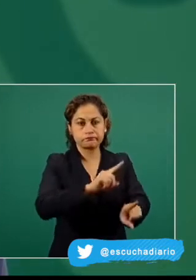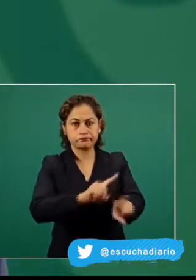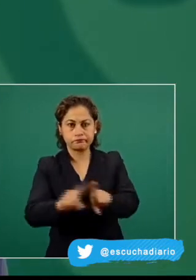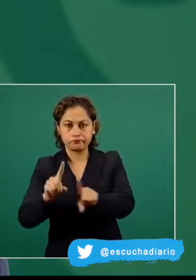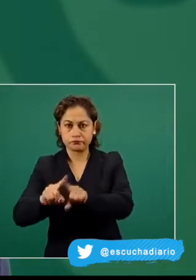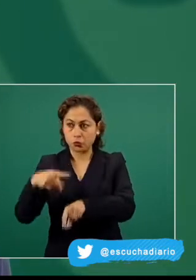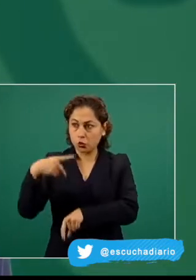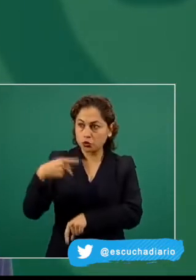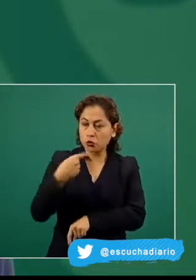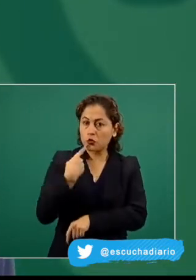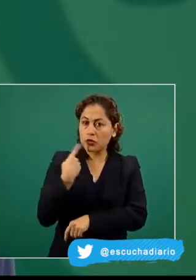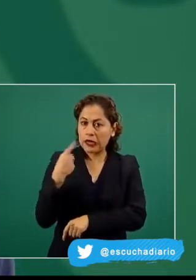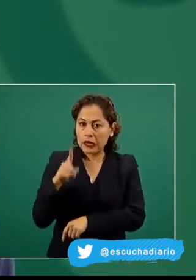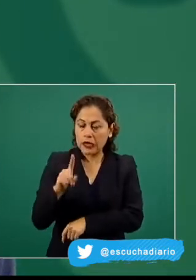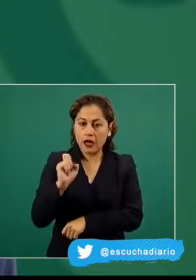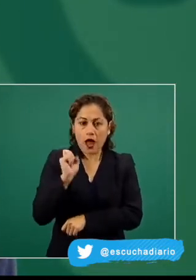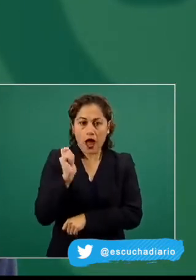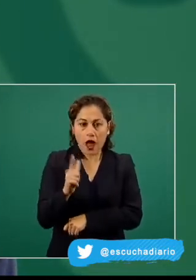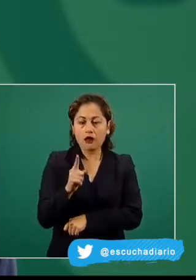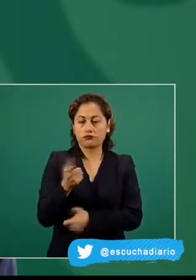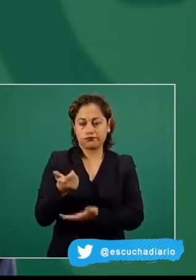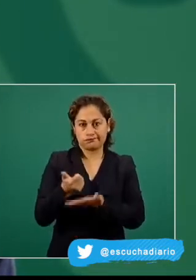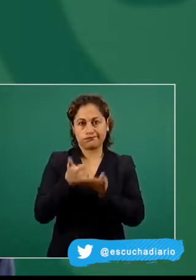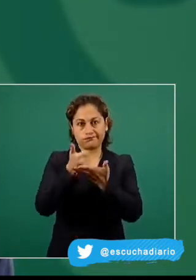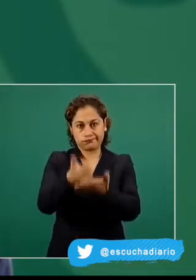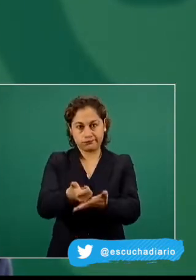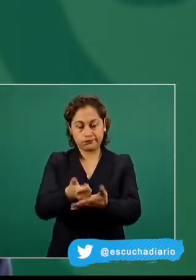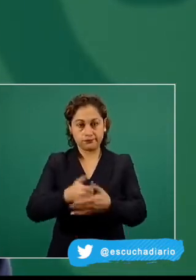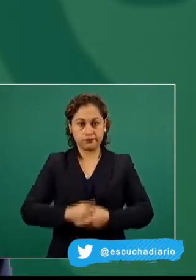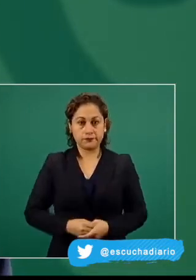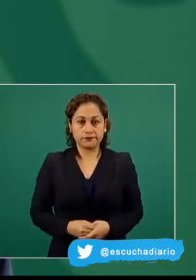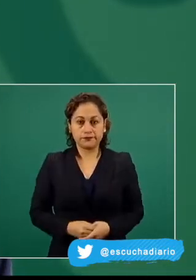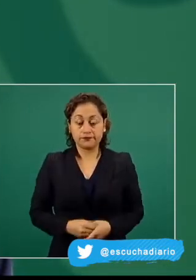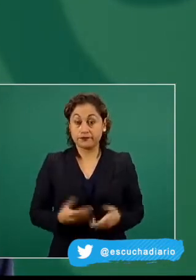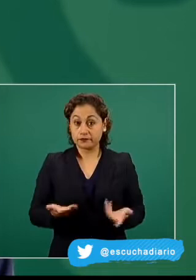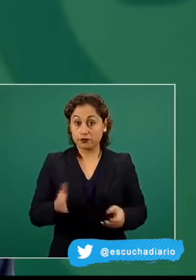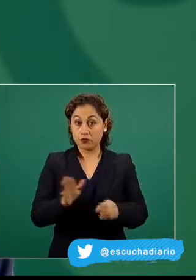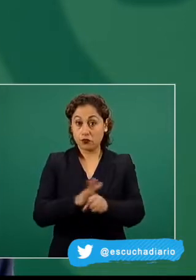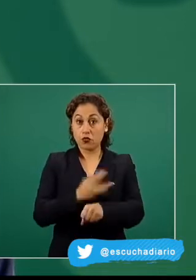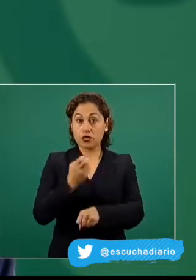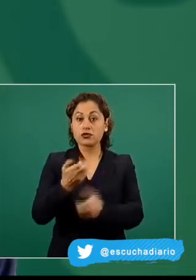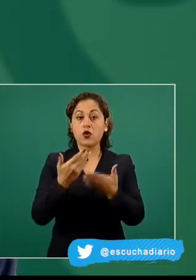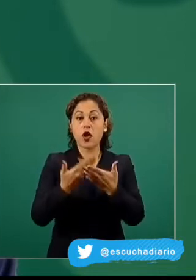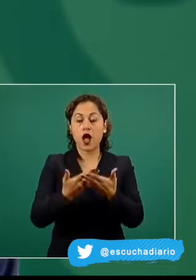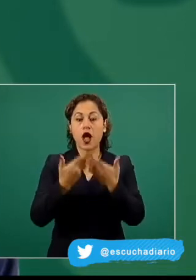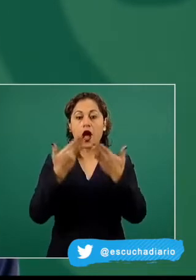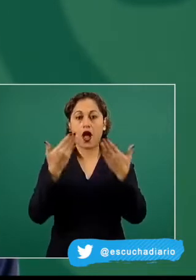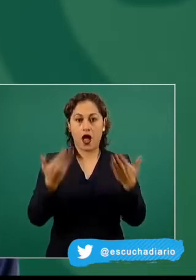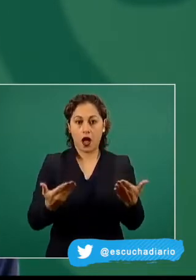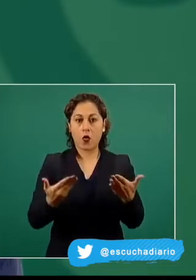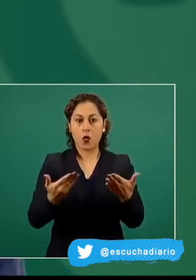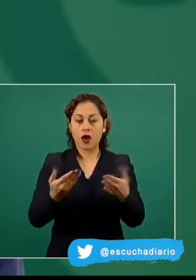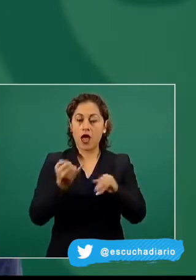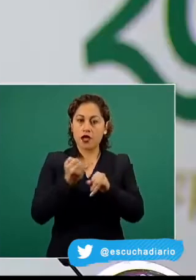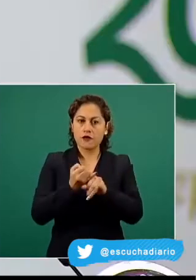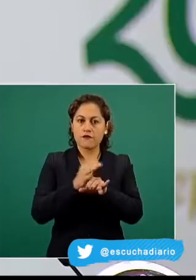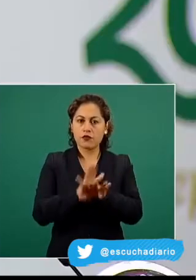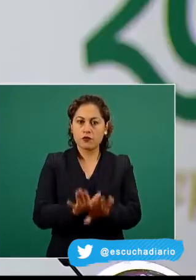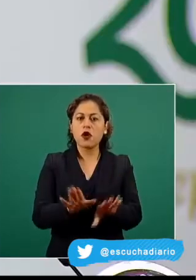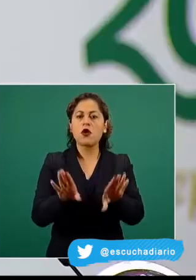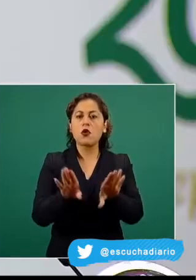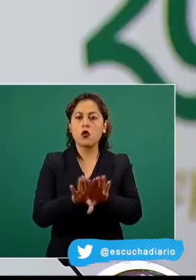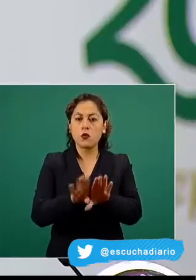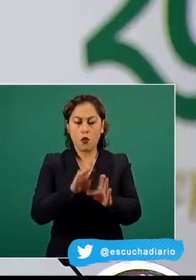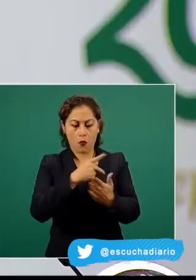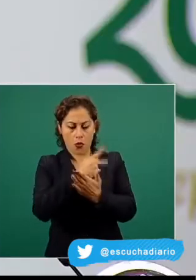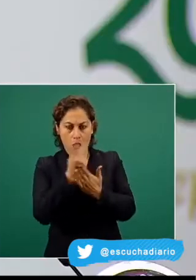En cuanto al anuncio del ofrecimiento de asilo a Julian Assange, el presidente menciona que el gobierno de México está atento a su proceso y reitera